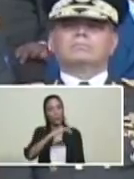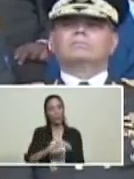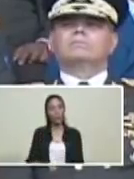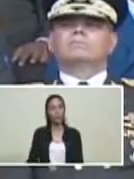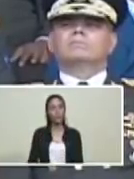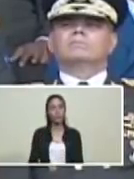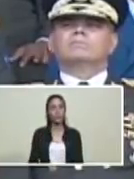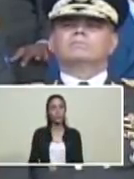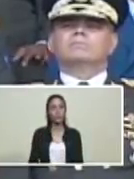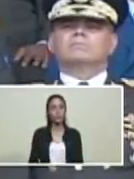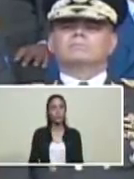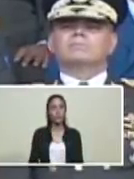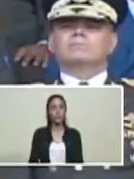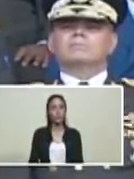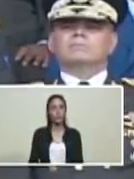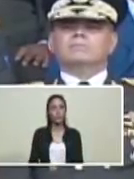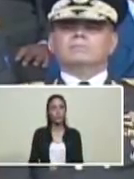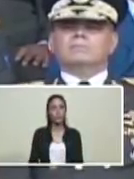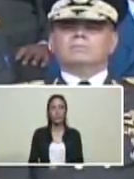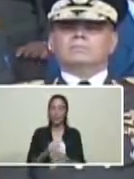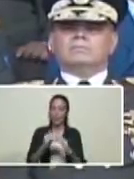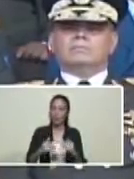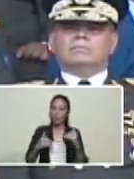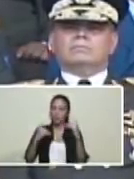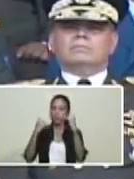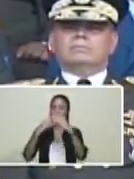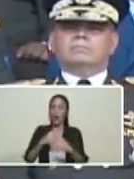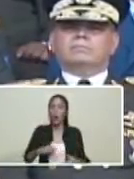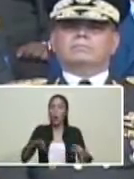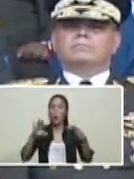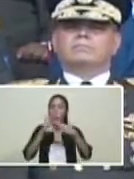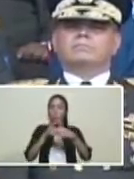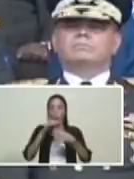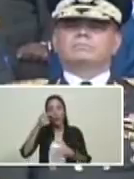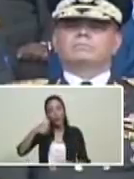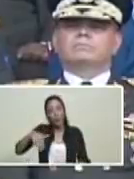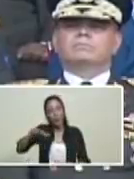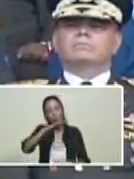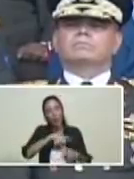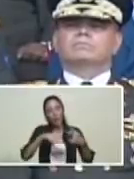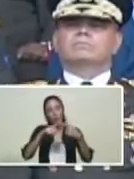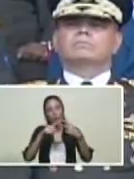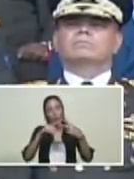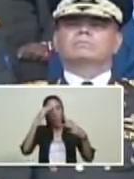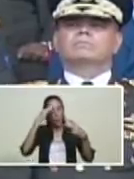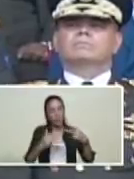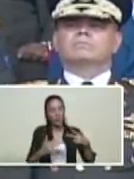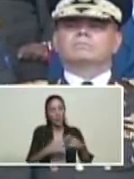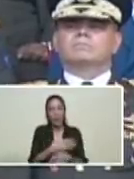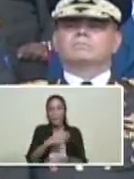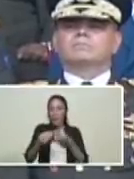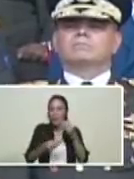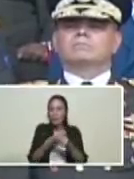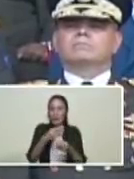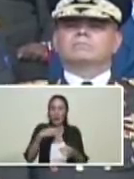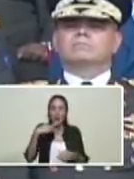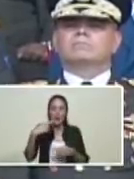y que enarbola la unión cívico-militar para hacer la revolución